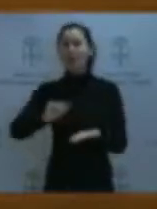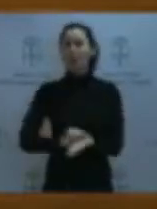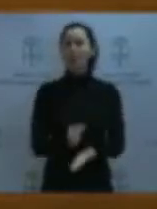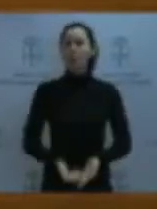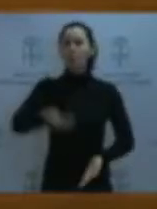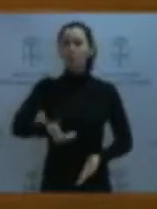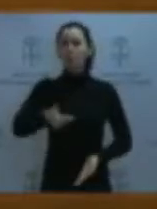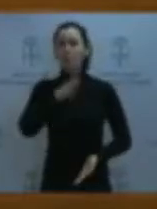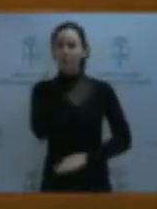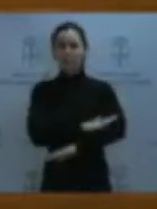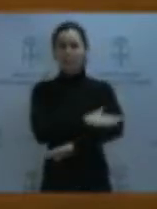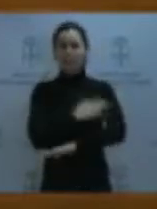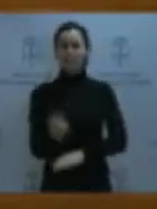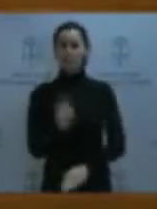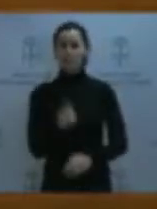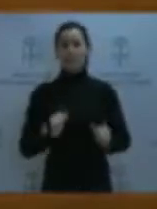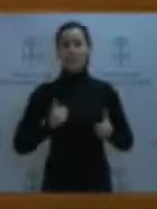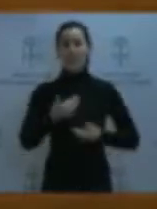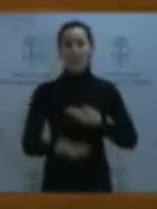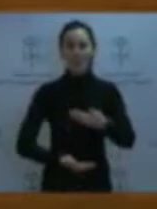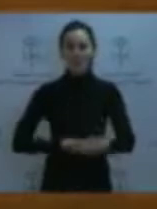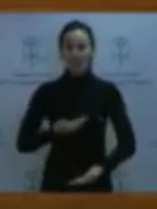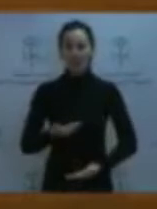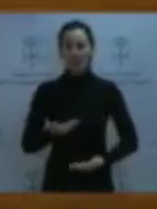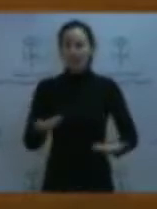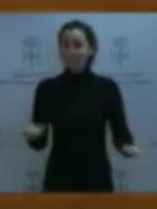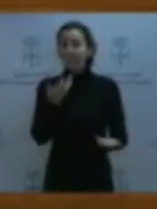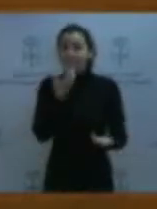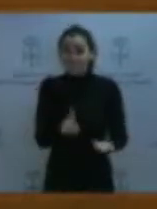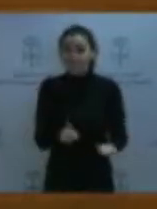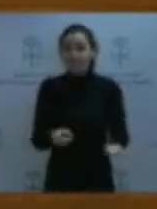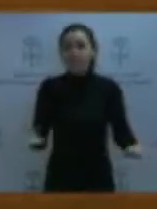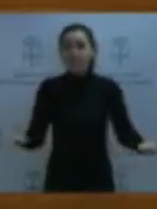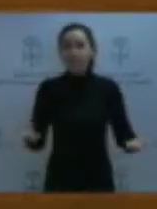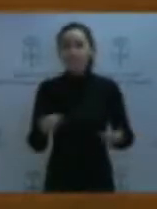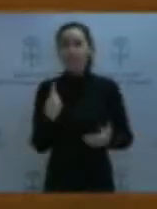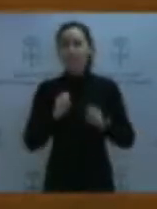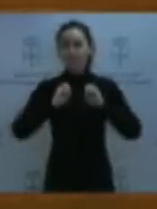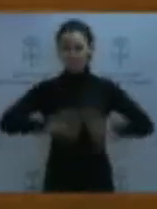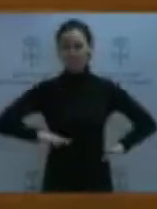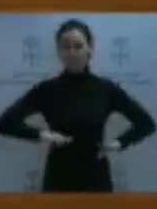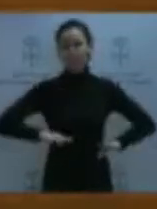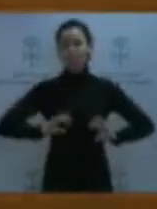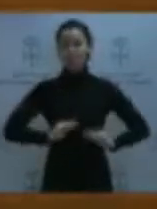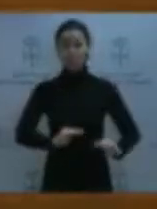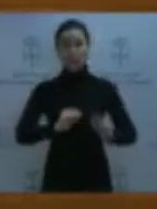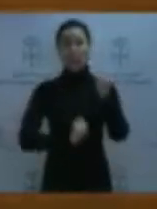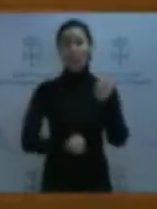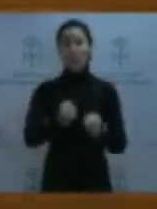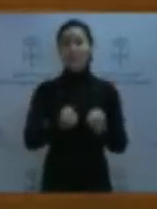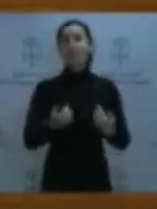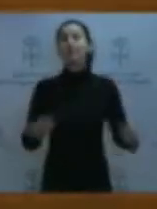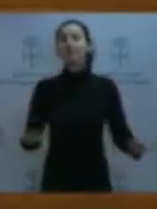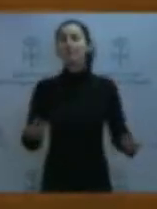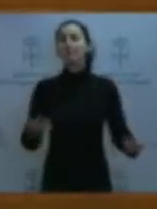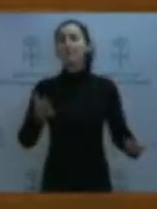nuestra administración se ponen en marcha, porque si no, pues estaríamos renunciando a un instrumento económico que es nuestra propia gestión. Eso se lo